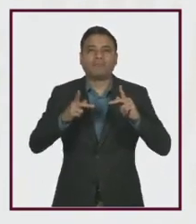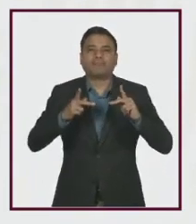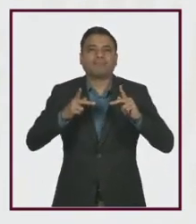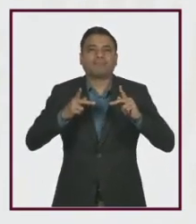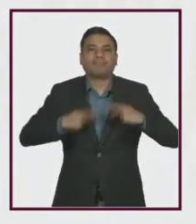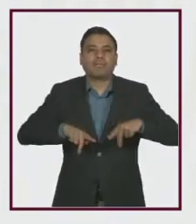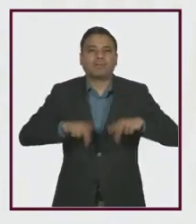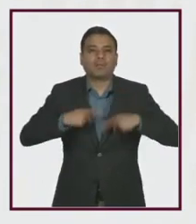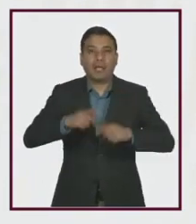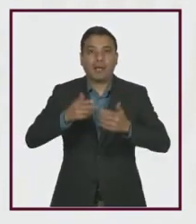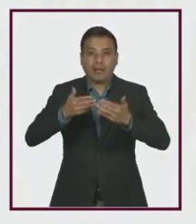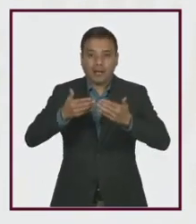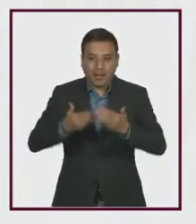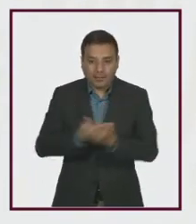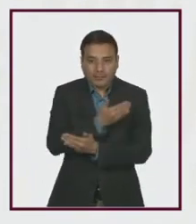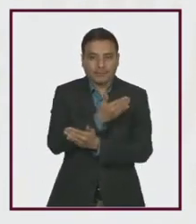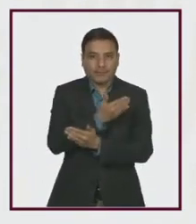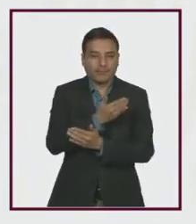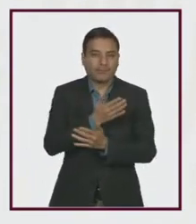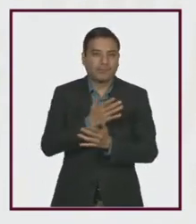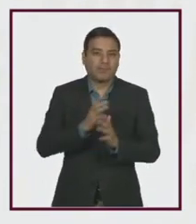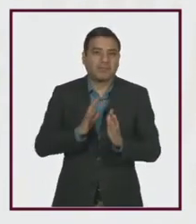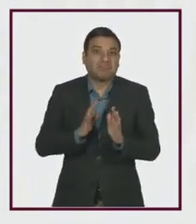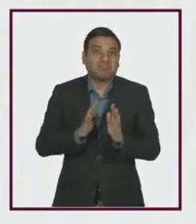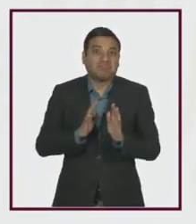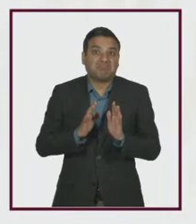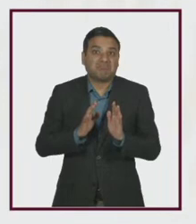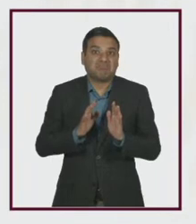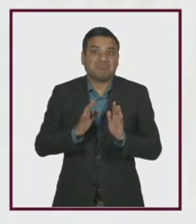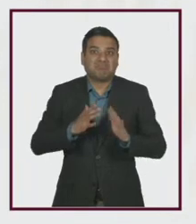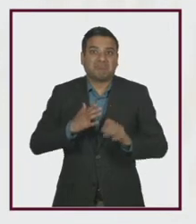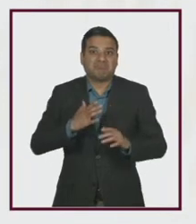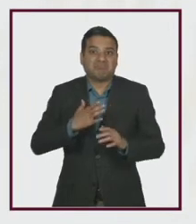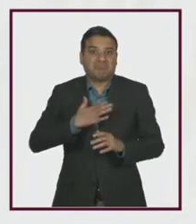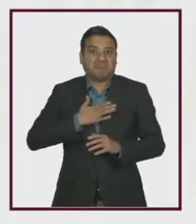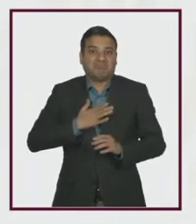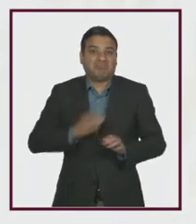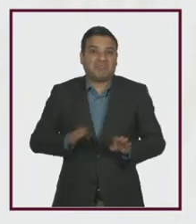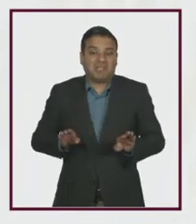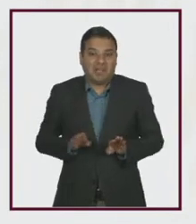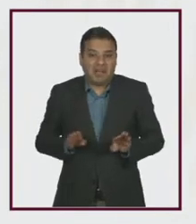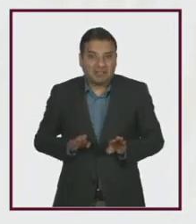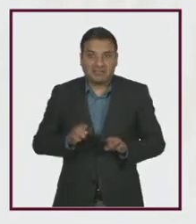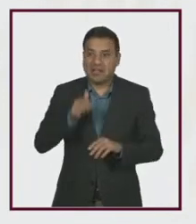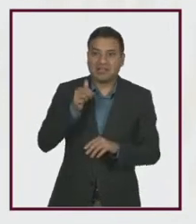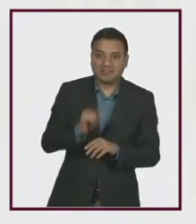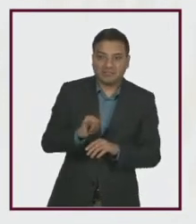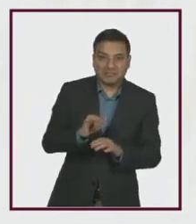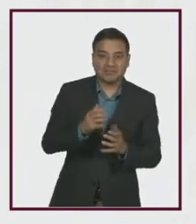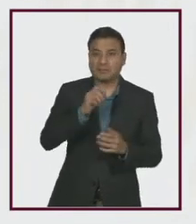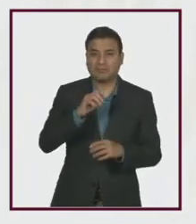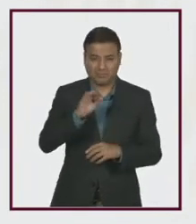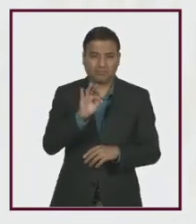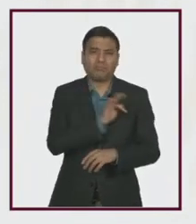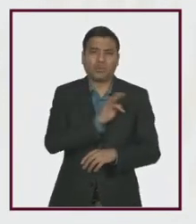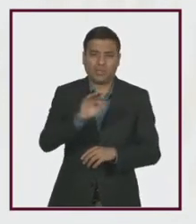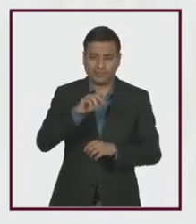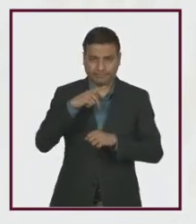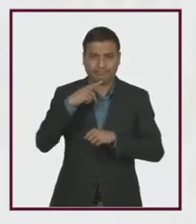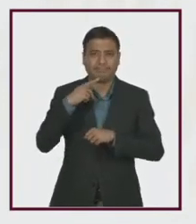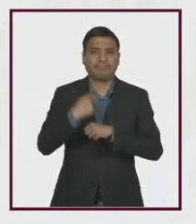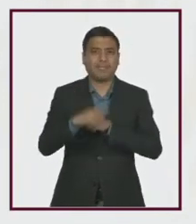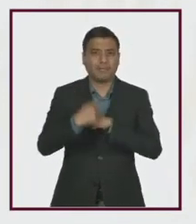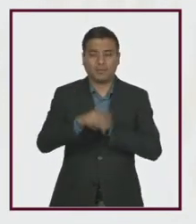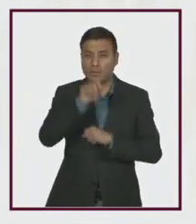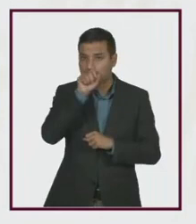que nacemos de la respuesta de nuestro cuerpo a las sustancias, a los riesgos que ya tenemos por nacer, los ambientes